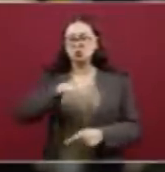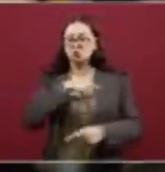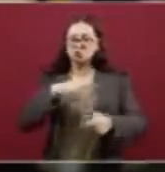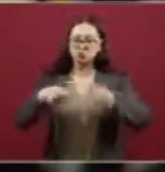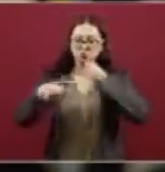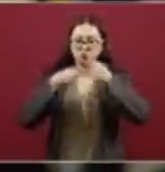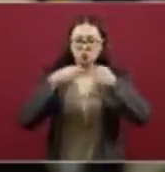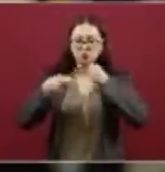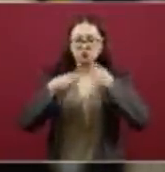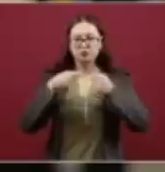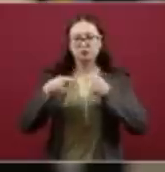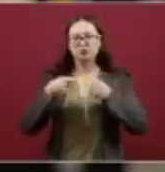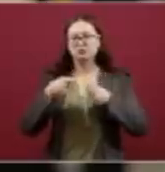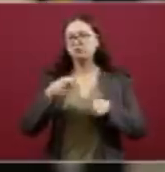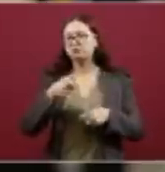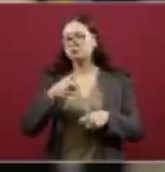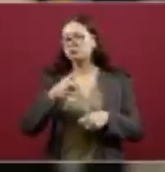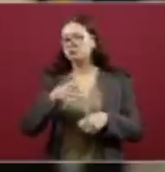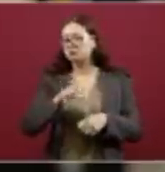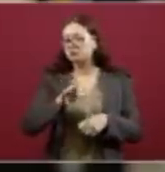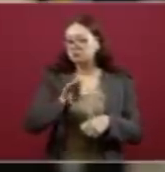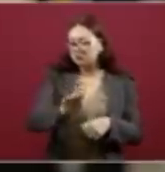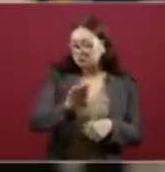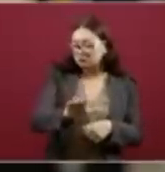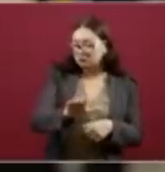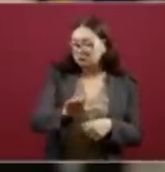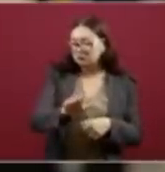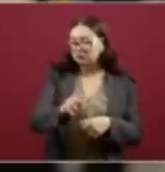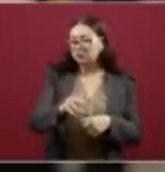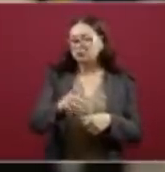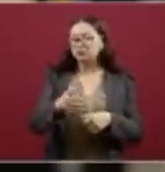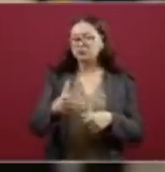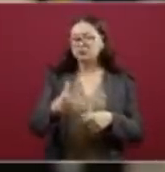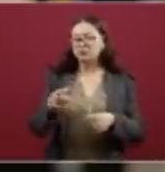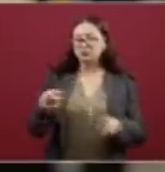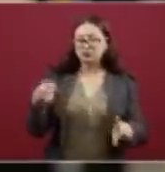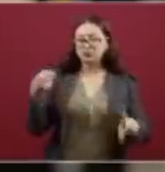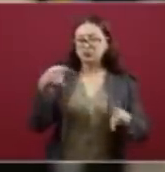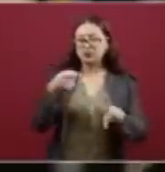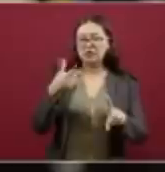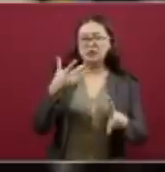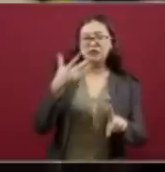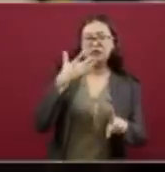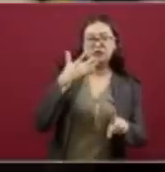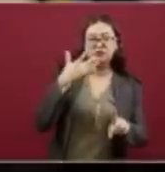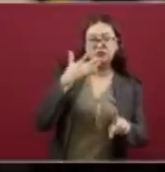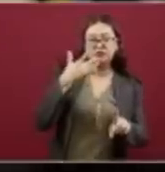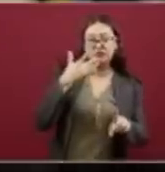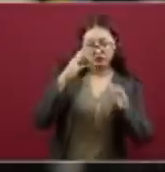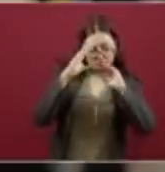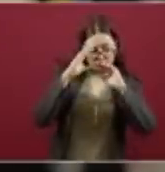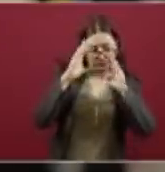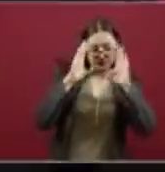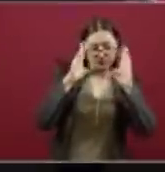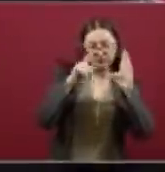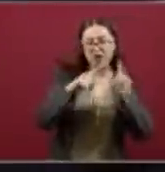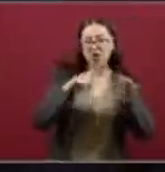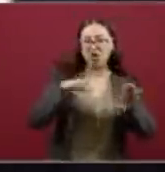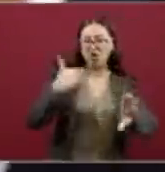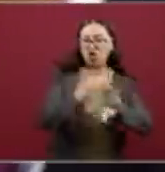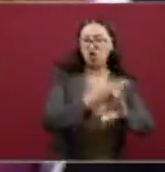mexicanos, ¿es sensato enderezar estos adjetivos como fifí, como conservadores, en una forma que